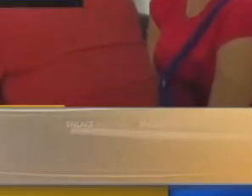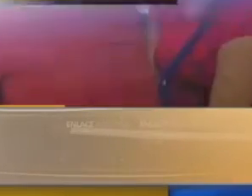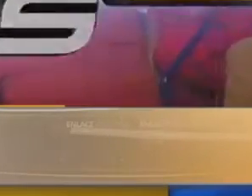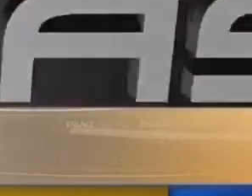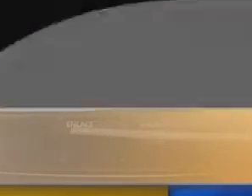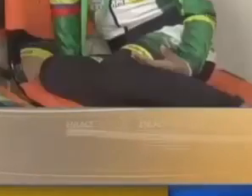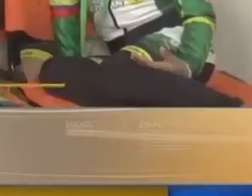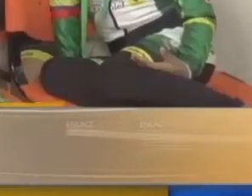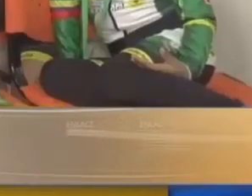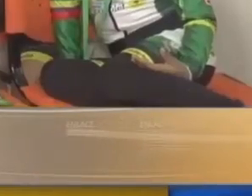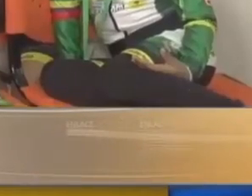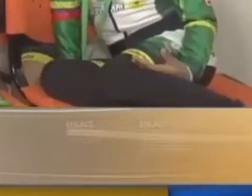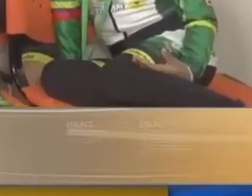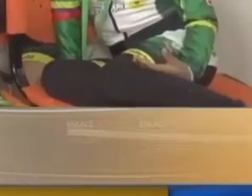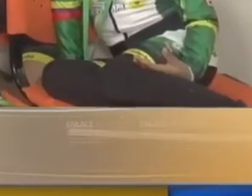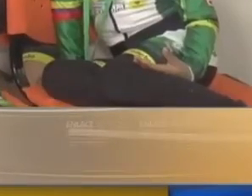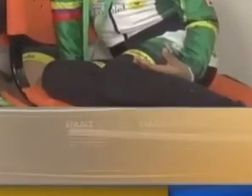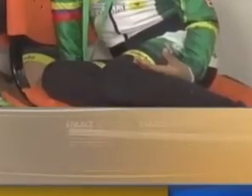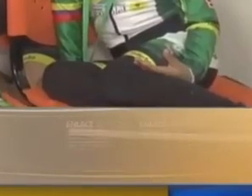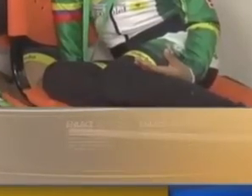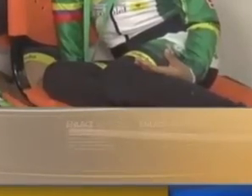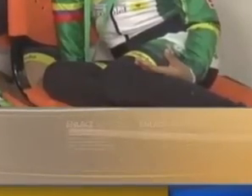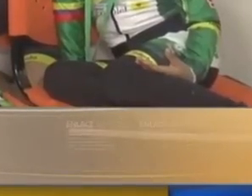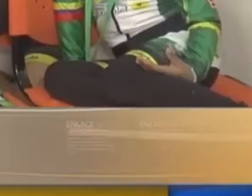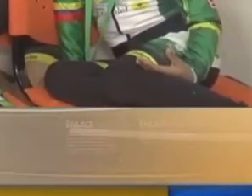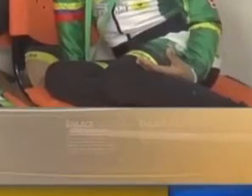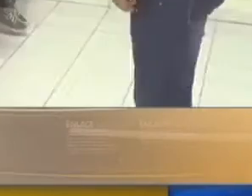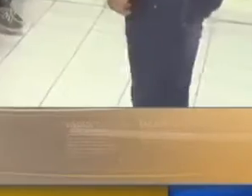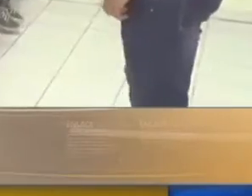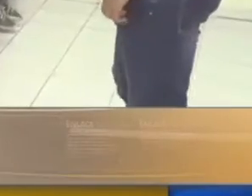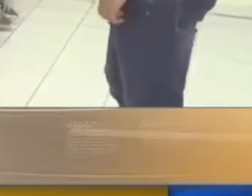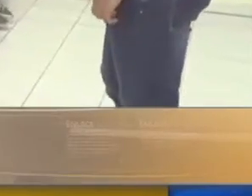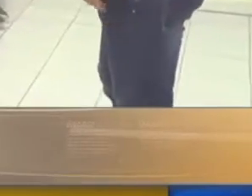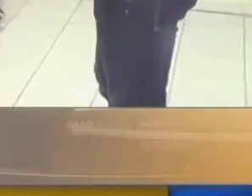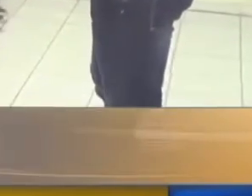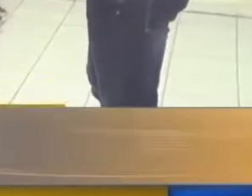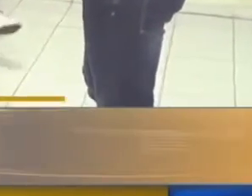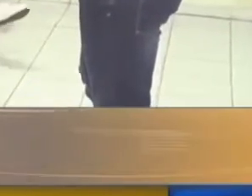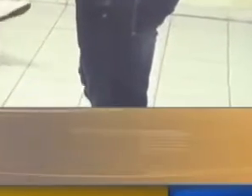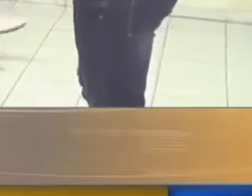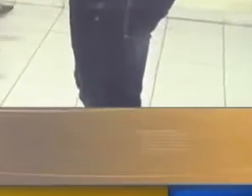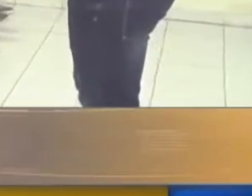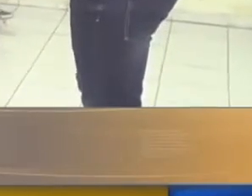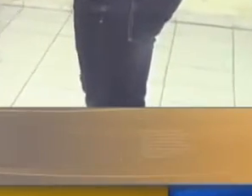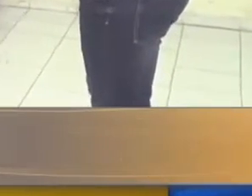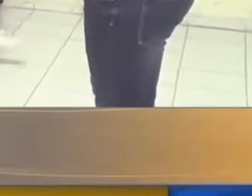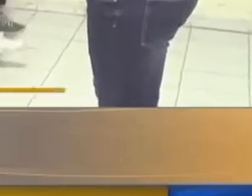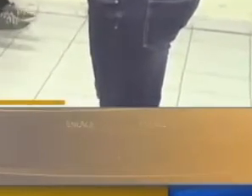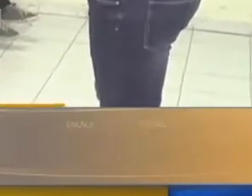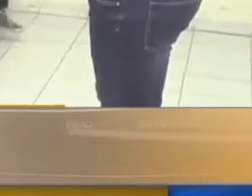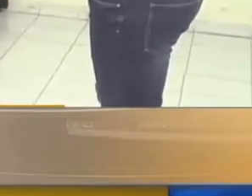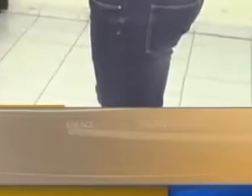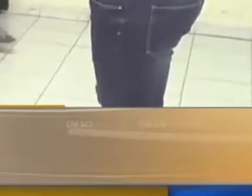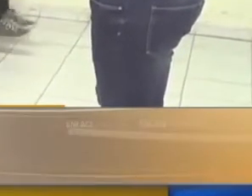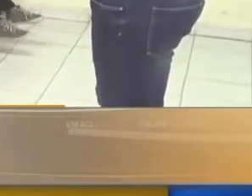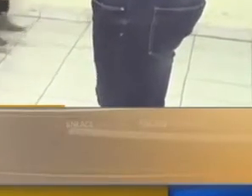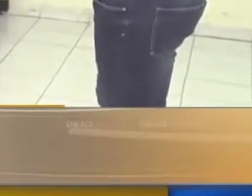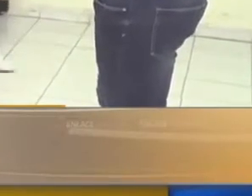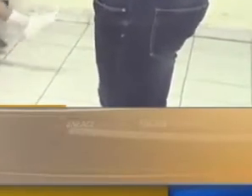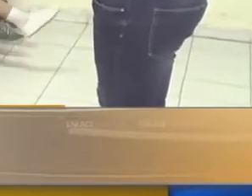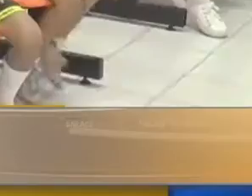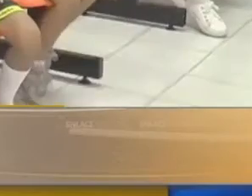del proceso. En los deportes, patinadores de la Escuela de Formación de Linderva recibieron dotación por parte del gobierno municipal. Padres de